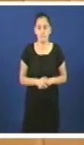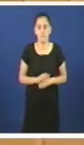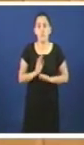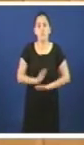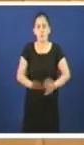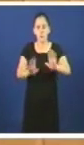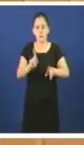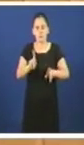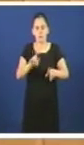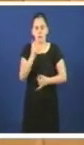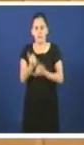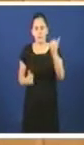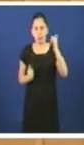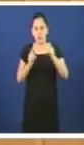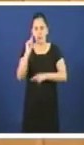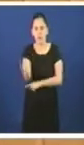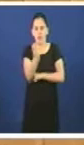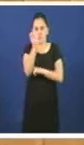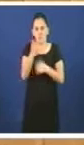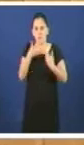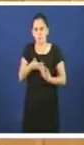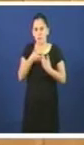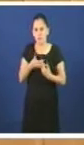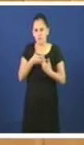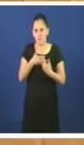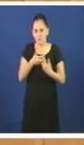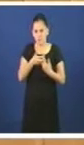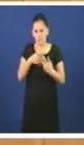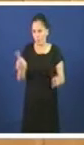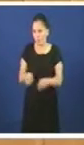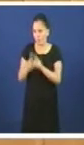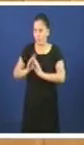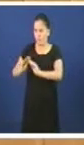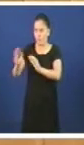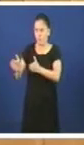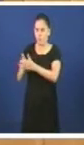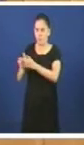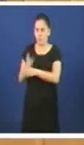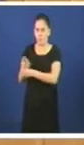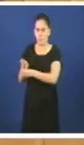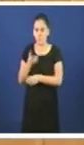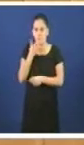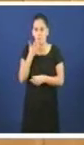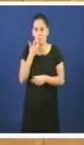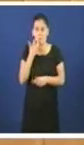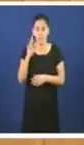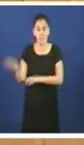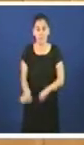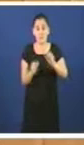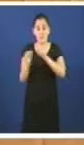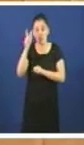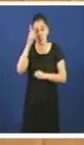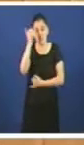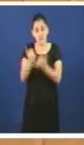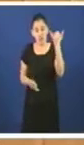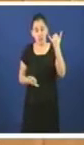batallas hemos ganando batalla es mal que lleve su partido popular por poner un ejemplo o valedor do pobo derrota